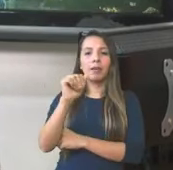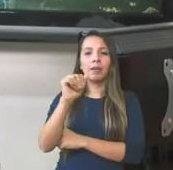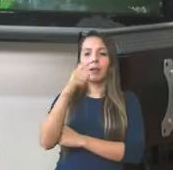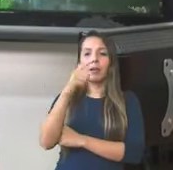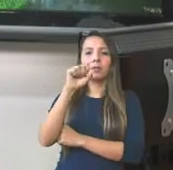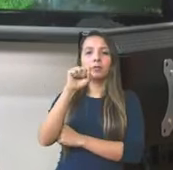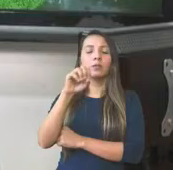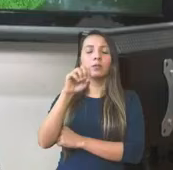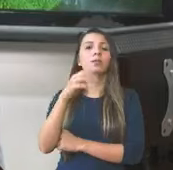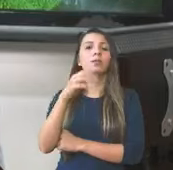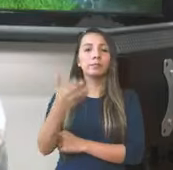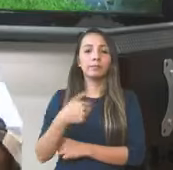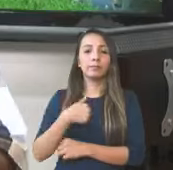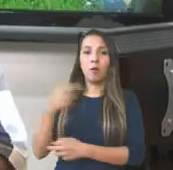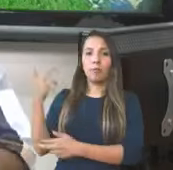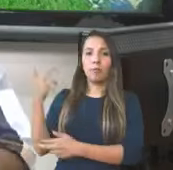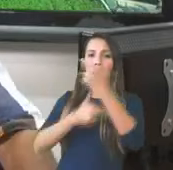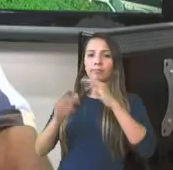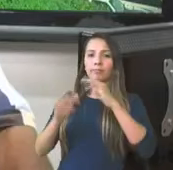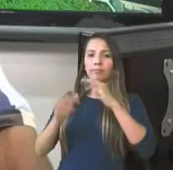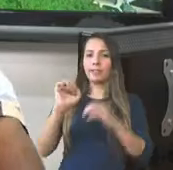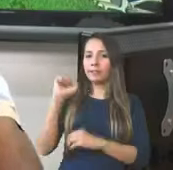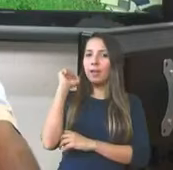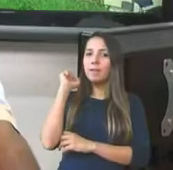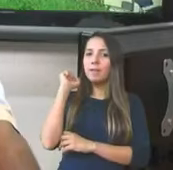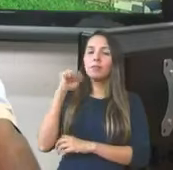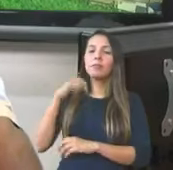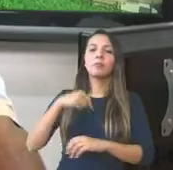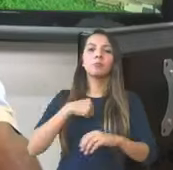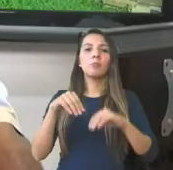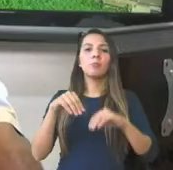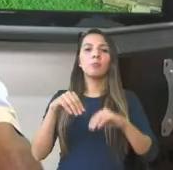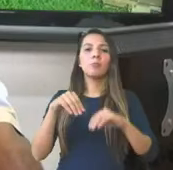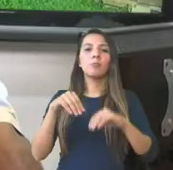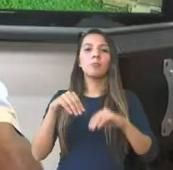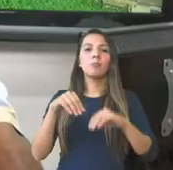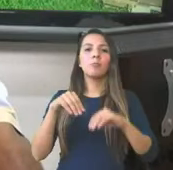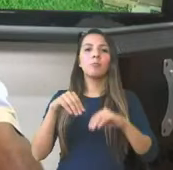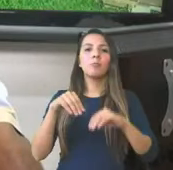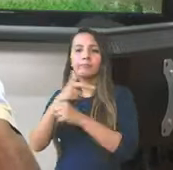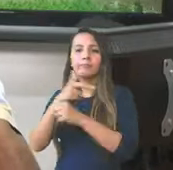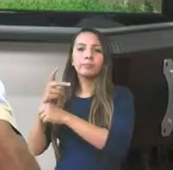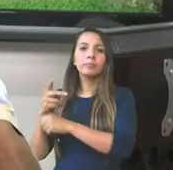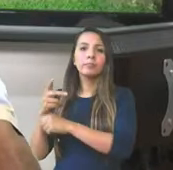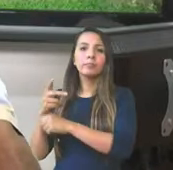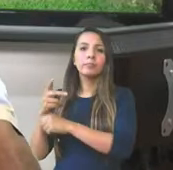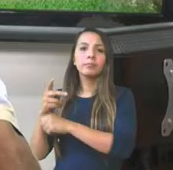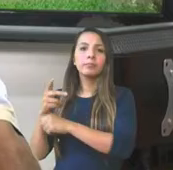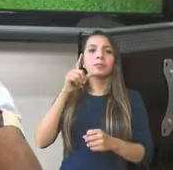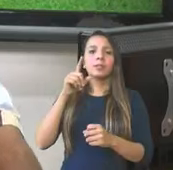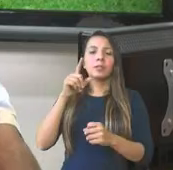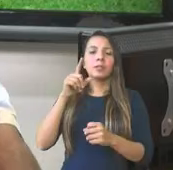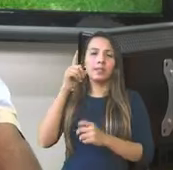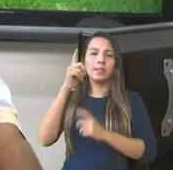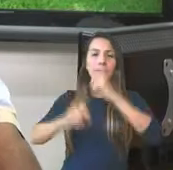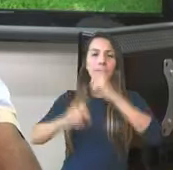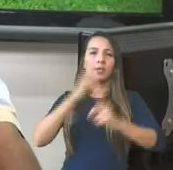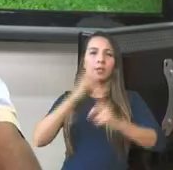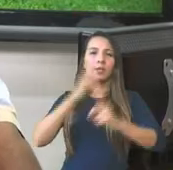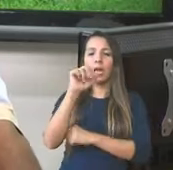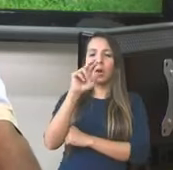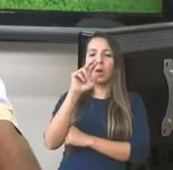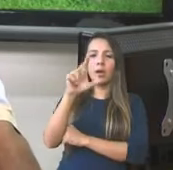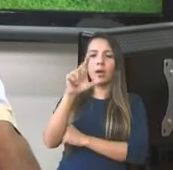Mi regreso fue el pasado sábado, estuve transmitiendo un evento en la unidad deportiva Raúl Ramírez